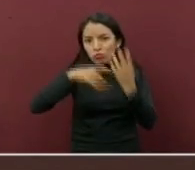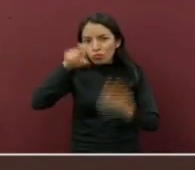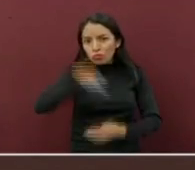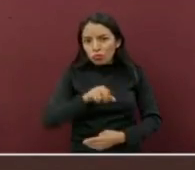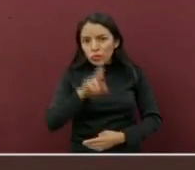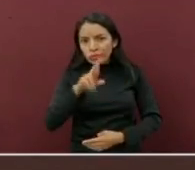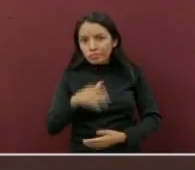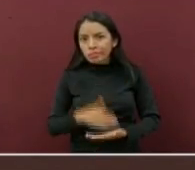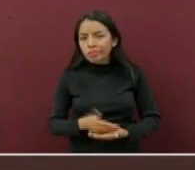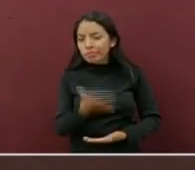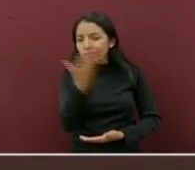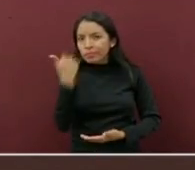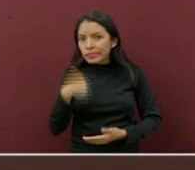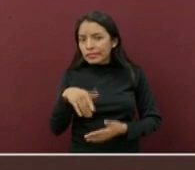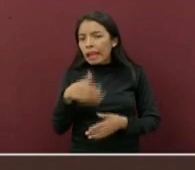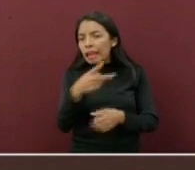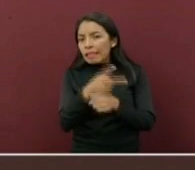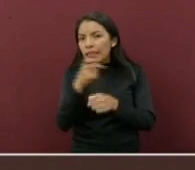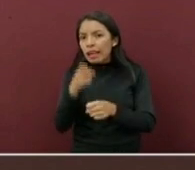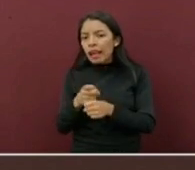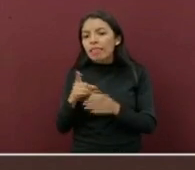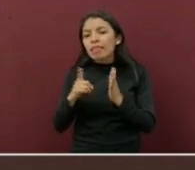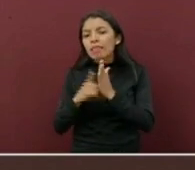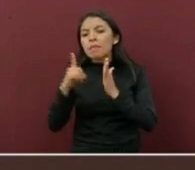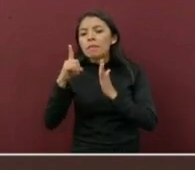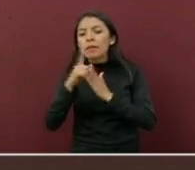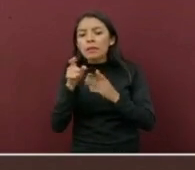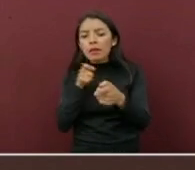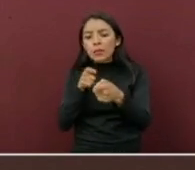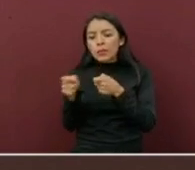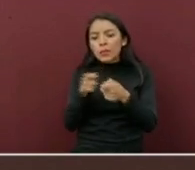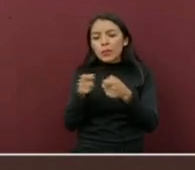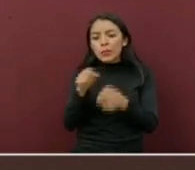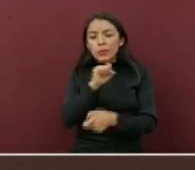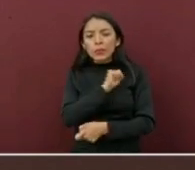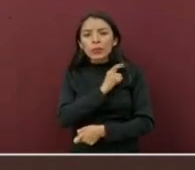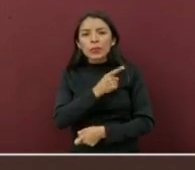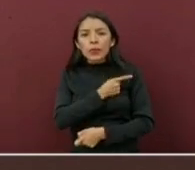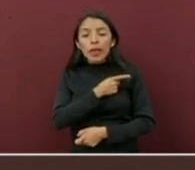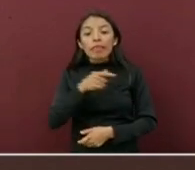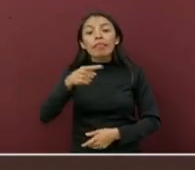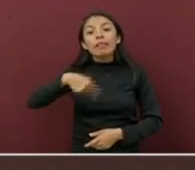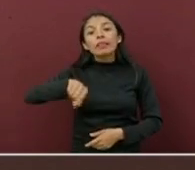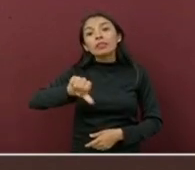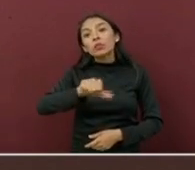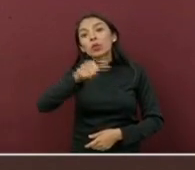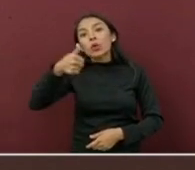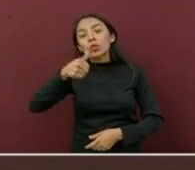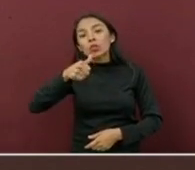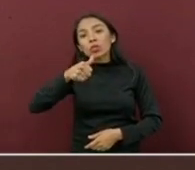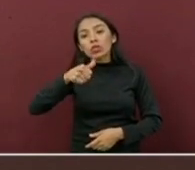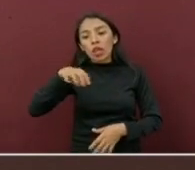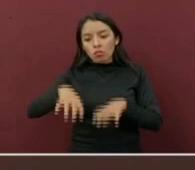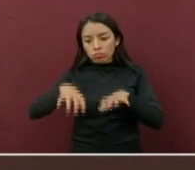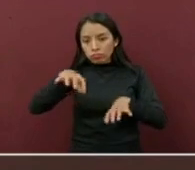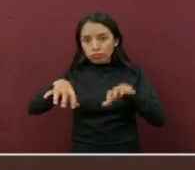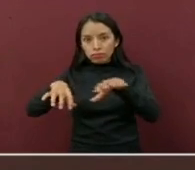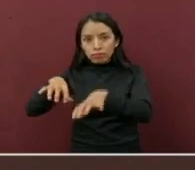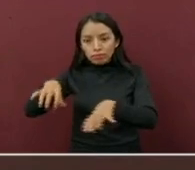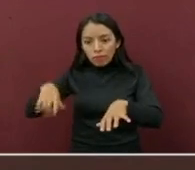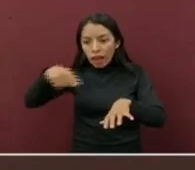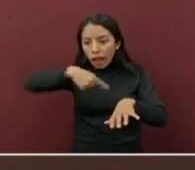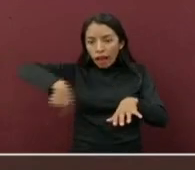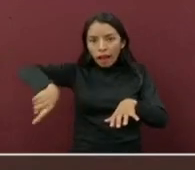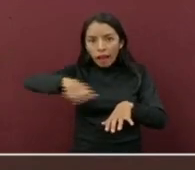se acerque a los departamentos de regulación sanitaria de las 11 jurisdicciones para que lo asesoren